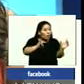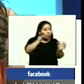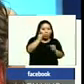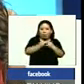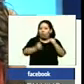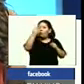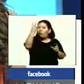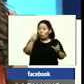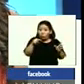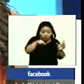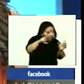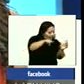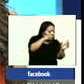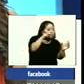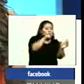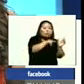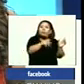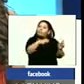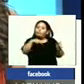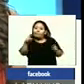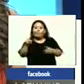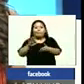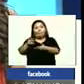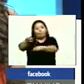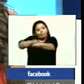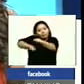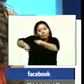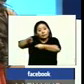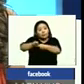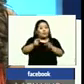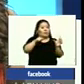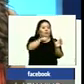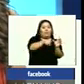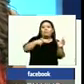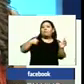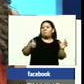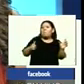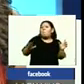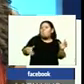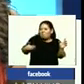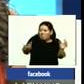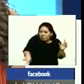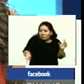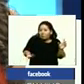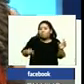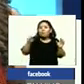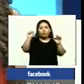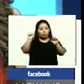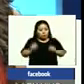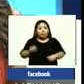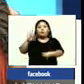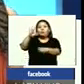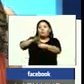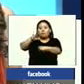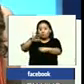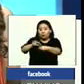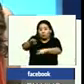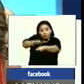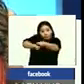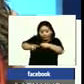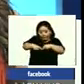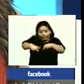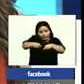vencido los invitamos a que lo renueven ya. Su DUI vigente es el único documento que le permite votar, cambiar